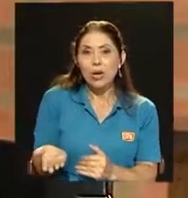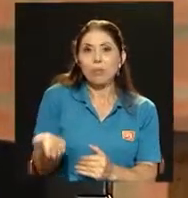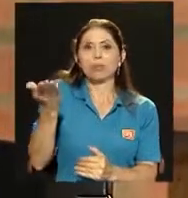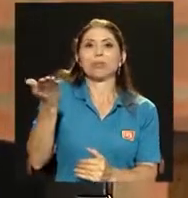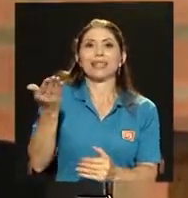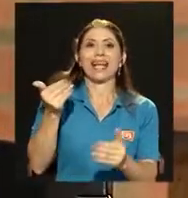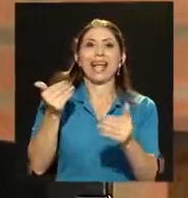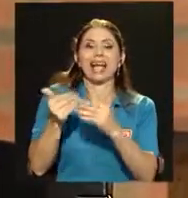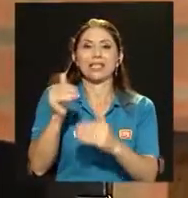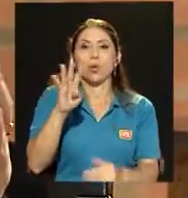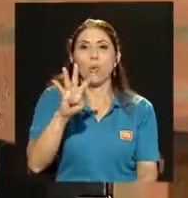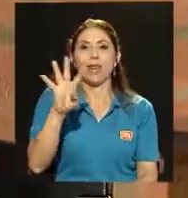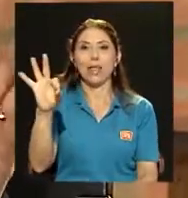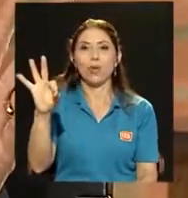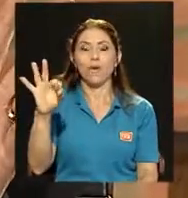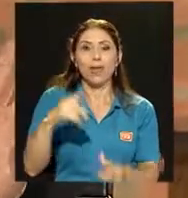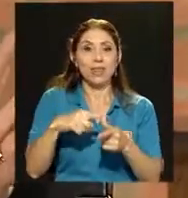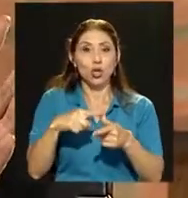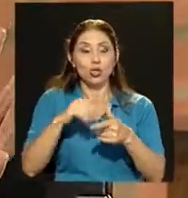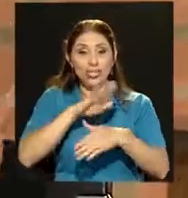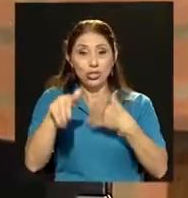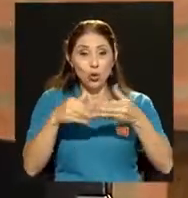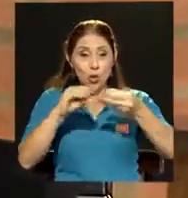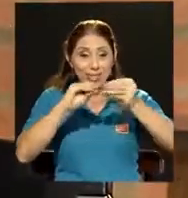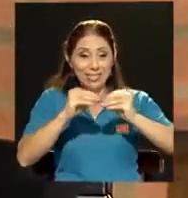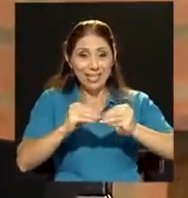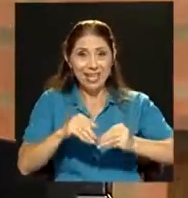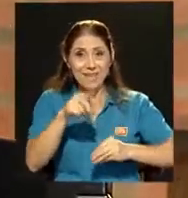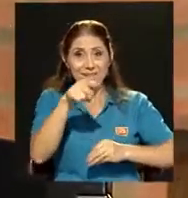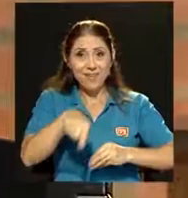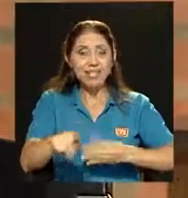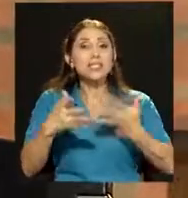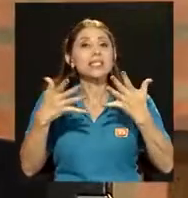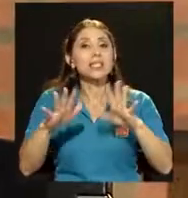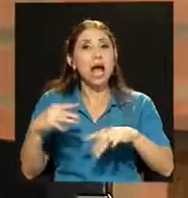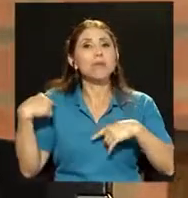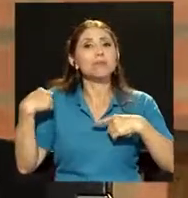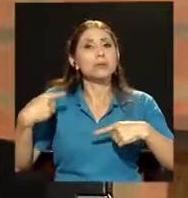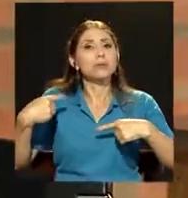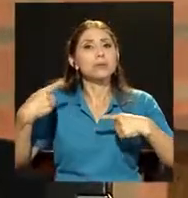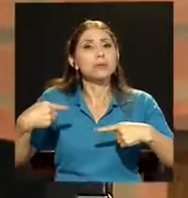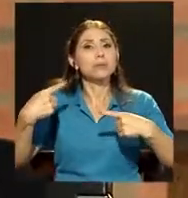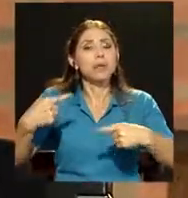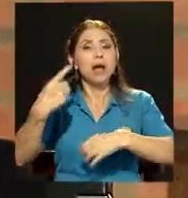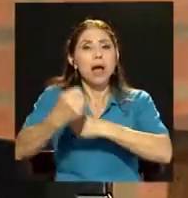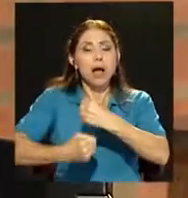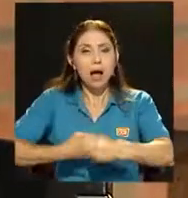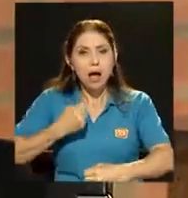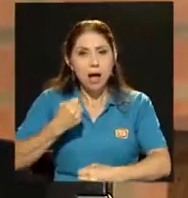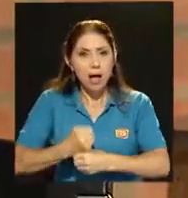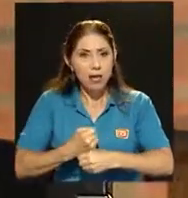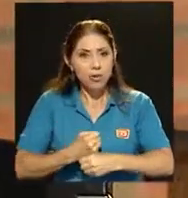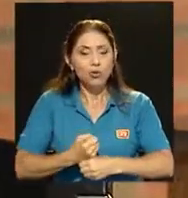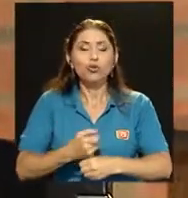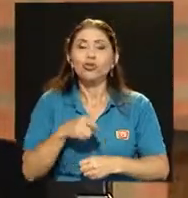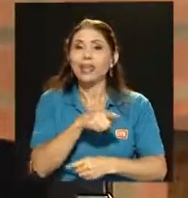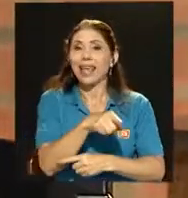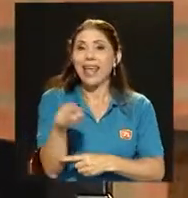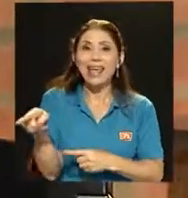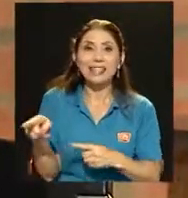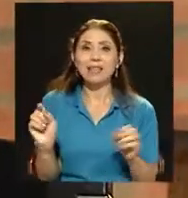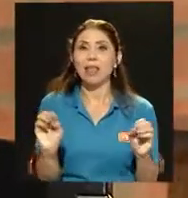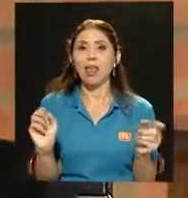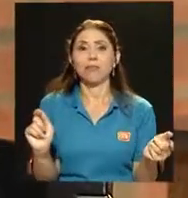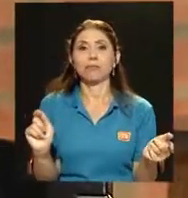esas cifras fiscales ya tienen un periodo de varios años en los que no están siendo sujetas de